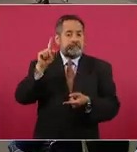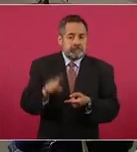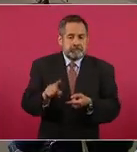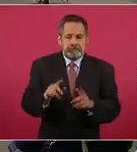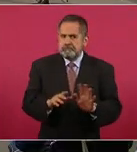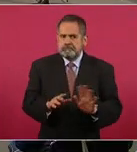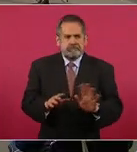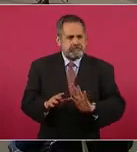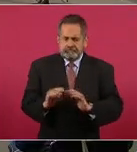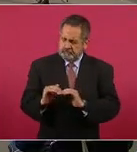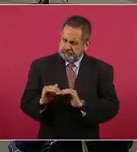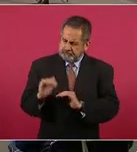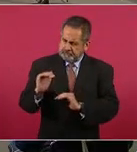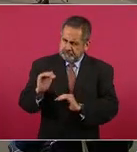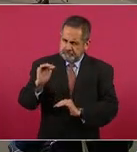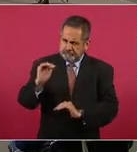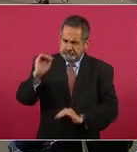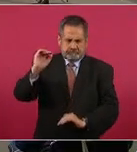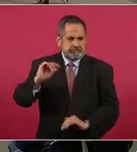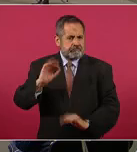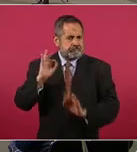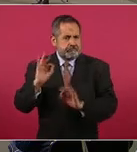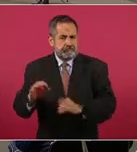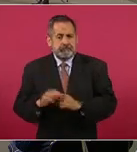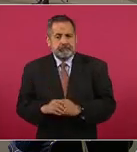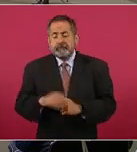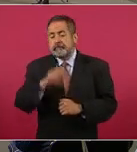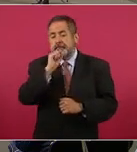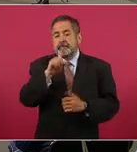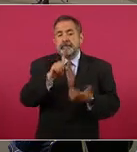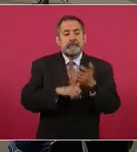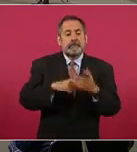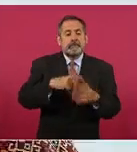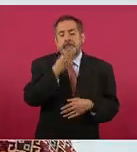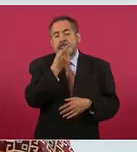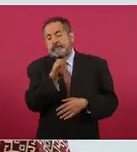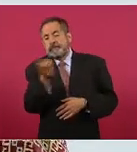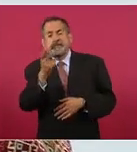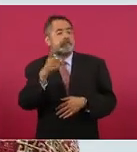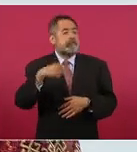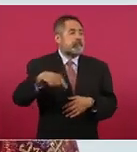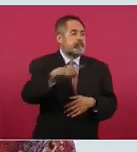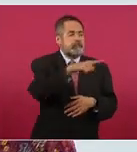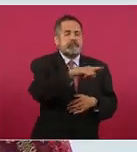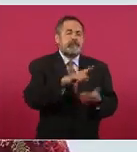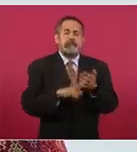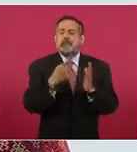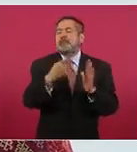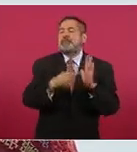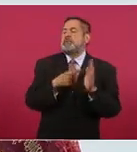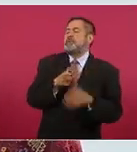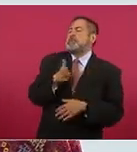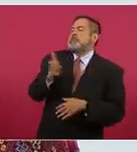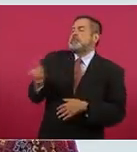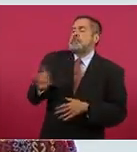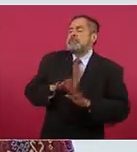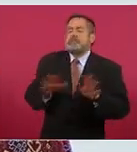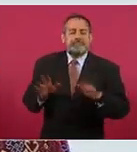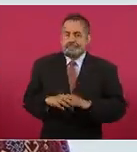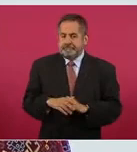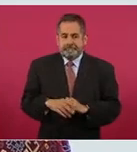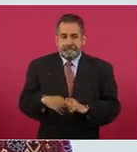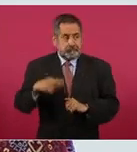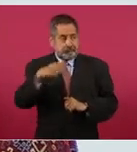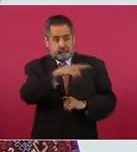También mucho se decía que los grandes contribuyentes solo iban a ser para rato. No es verdad. Aquí vemos la gráfica de los